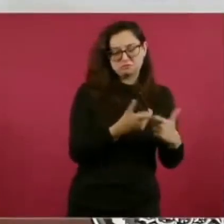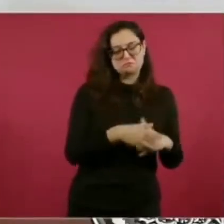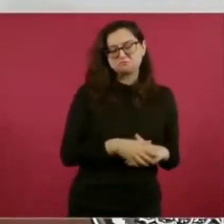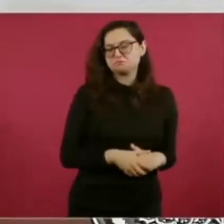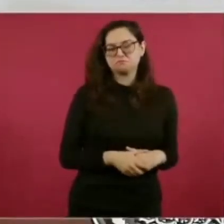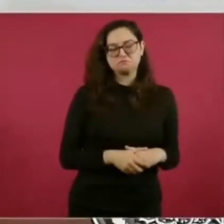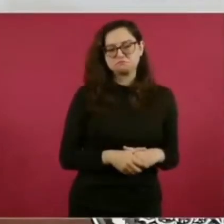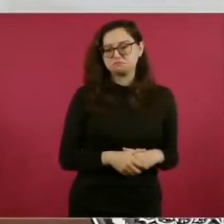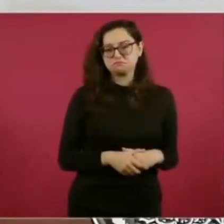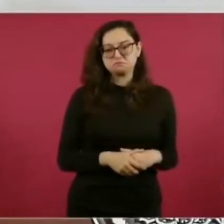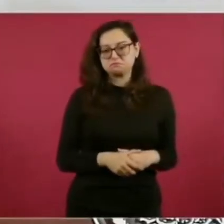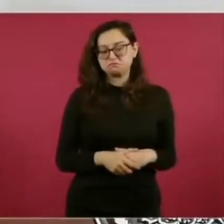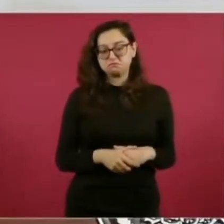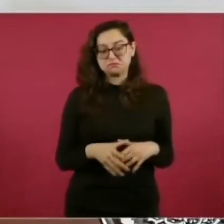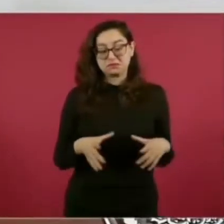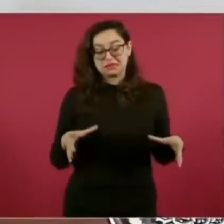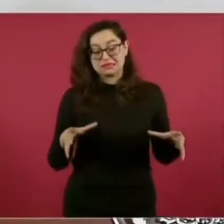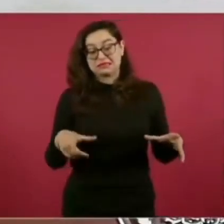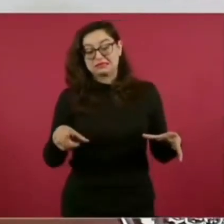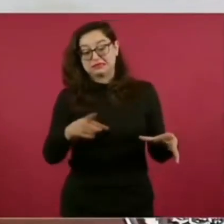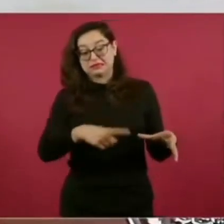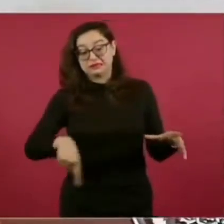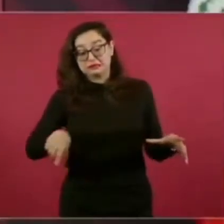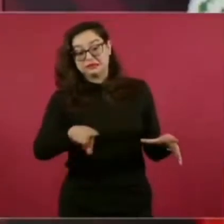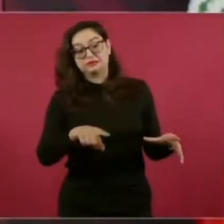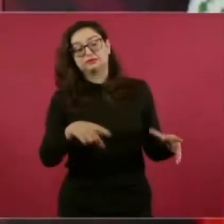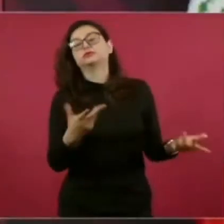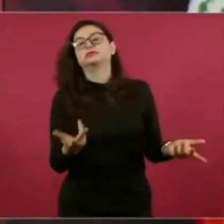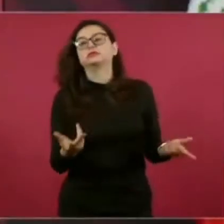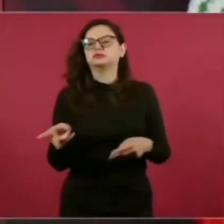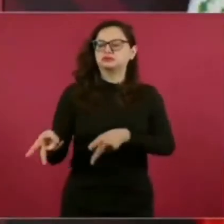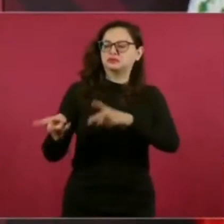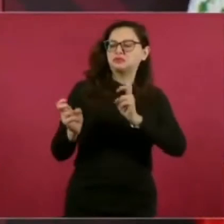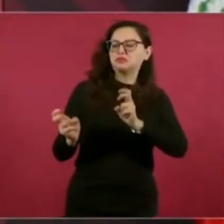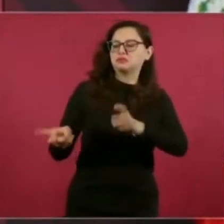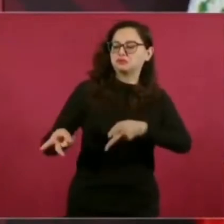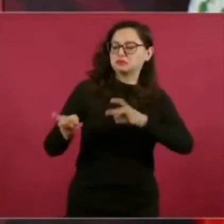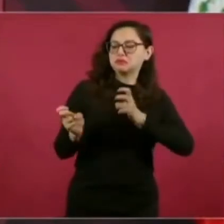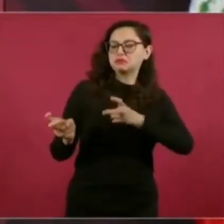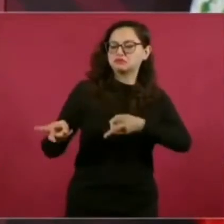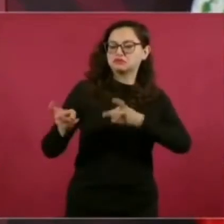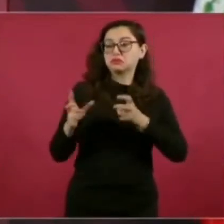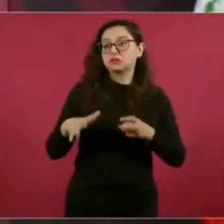miles de millones de pesos y no pierden su respetabilidad.